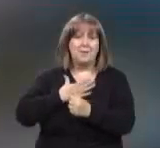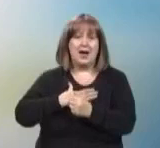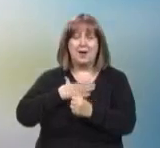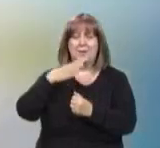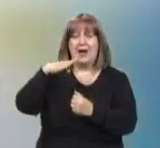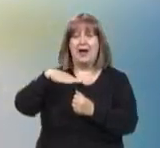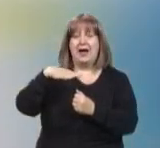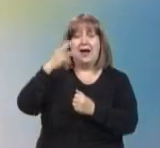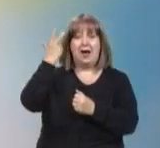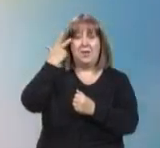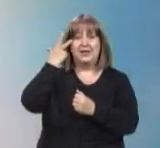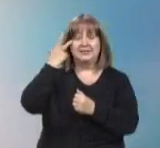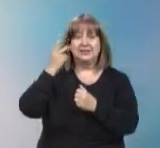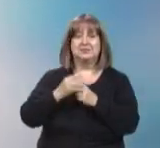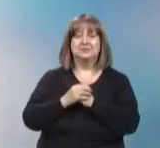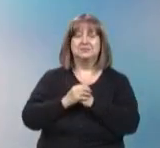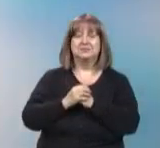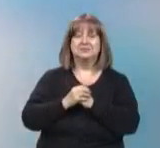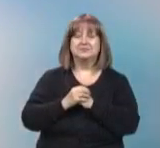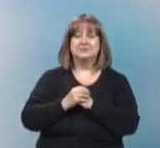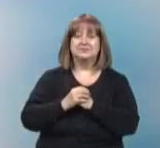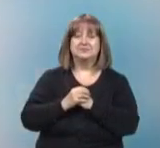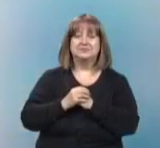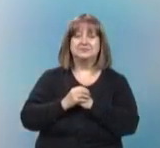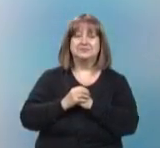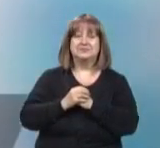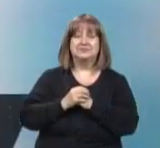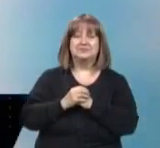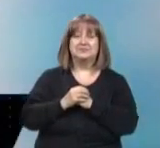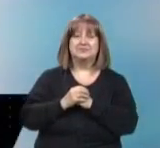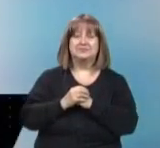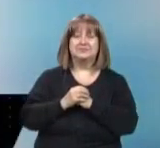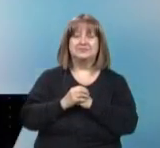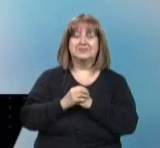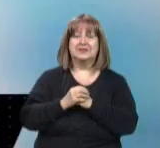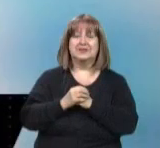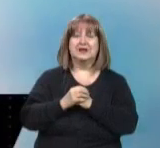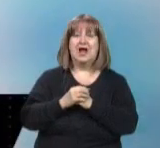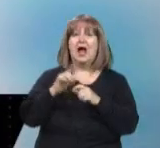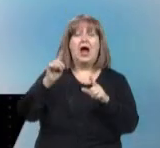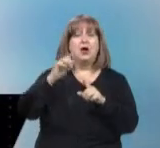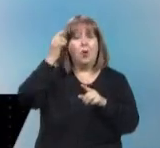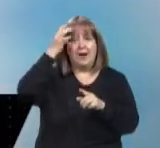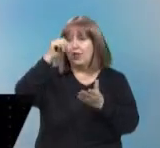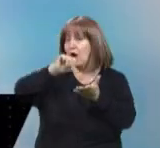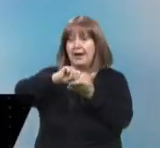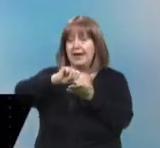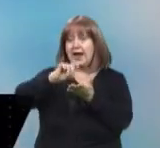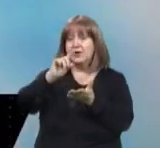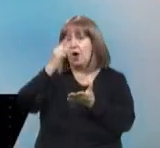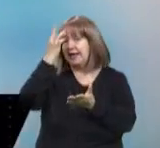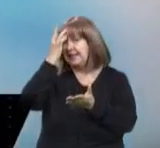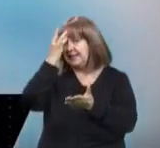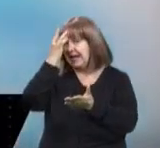Y escuchá la música también, ¿no? Ah, perdón, yo que equivoqué. Lo tomé como iraní, ¿no? Ah, es de la India. De la bueno, India, sí, en un pueblo que se